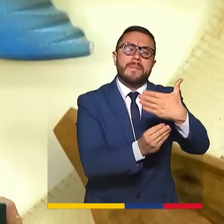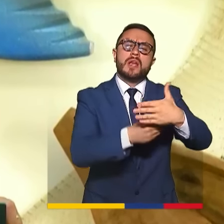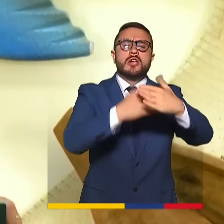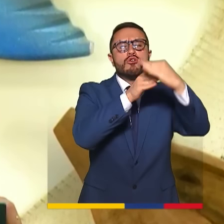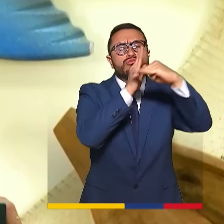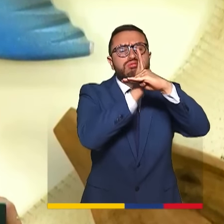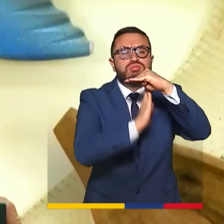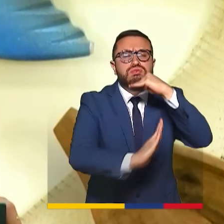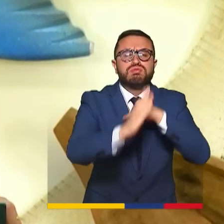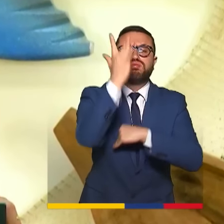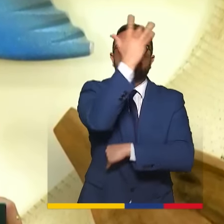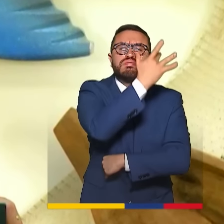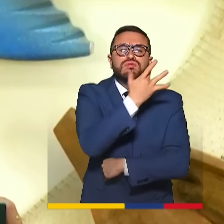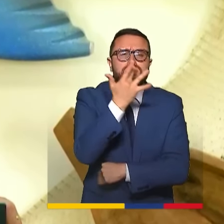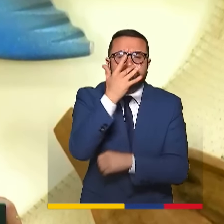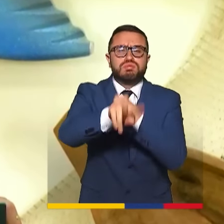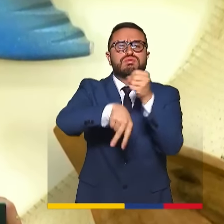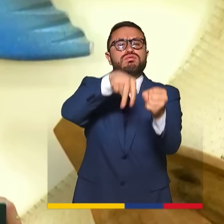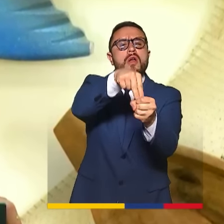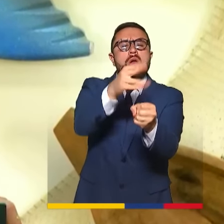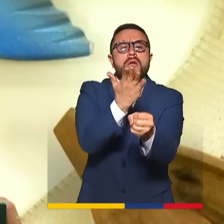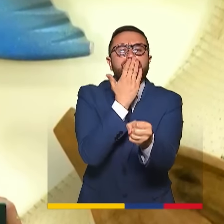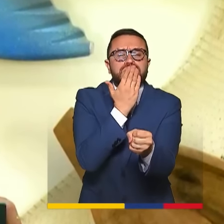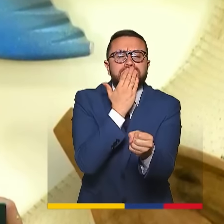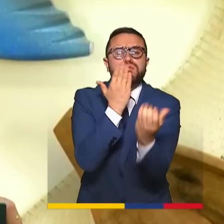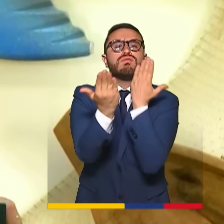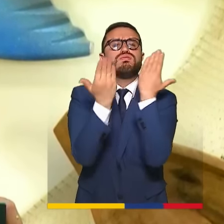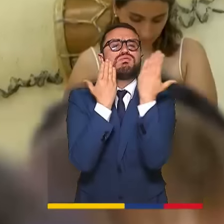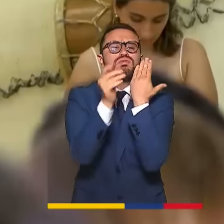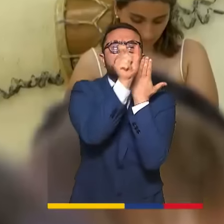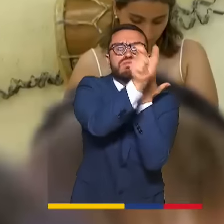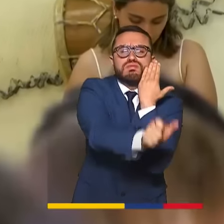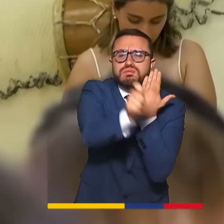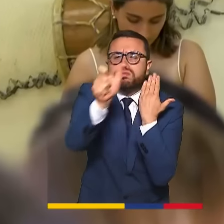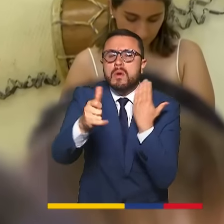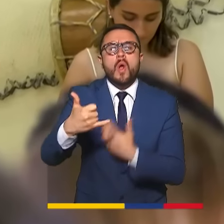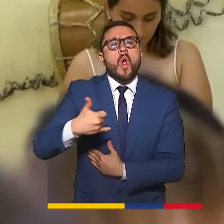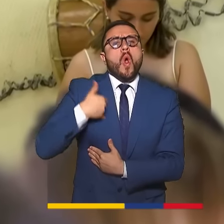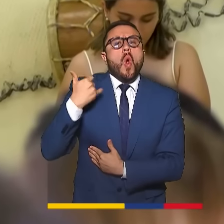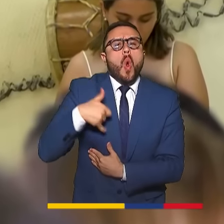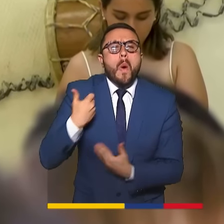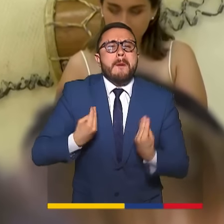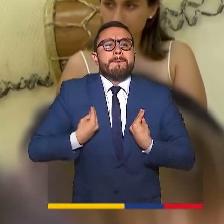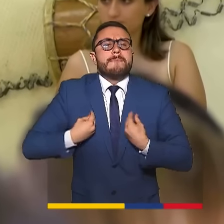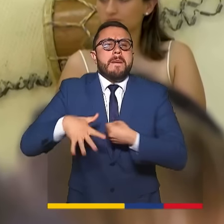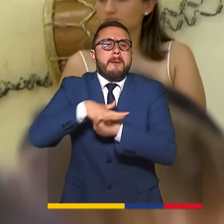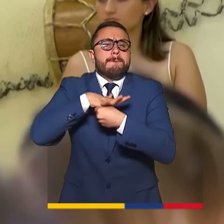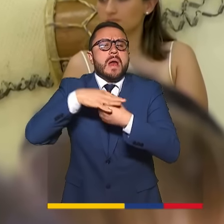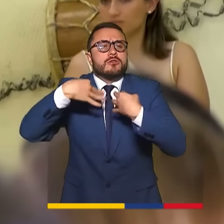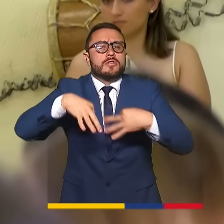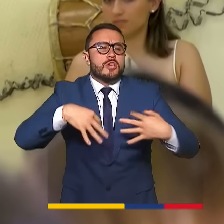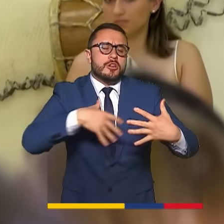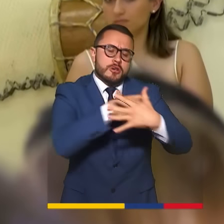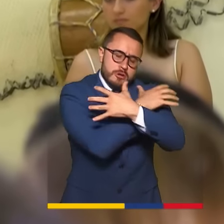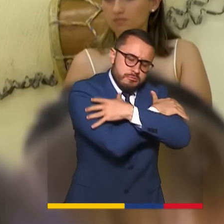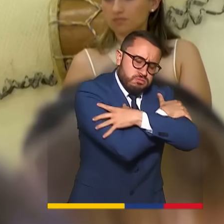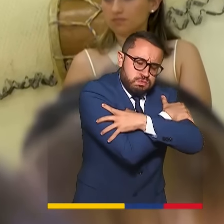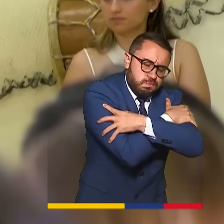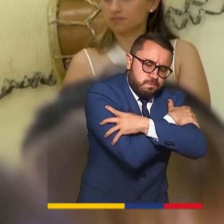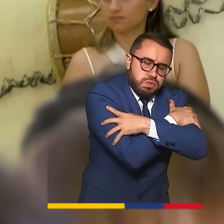humilde, al negro, a la indígena, al campesino, al joven del barrio popular, a la